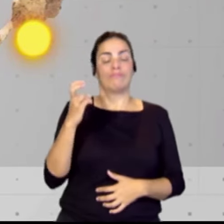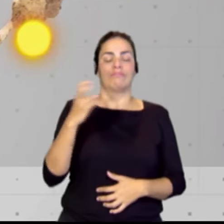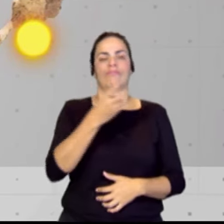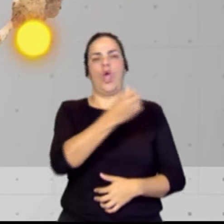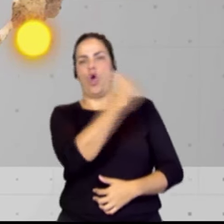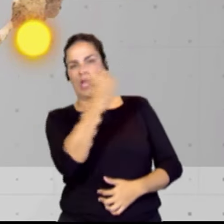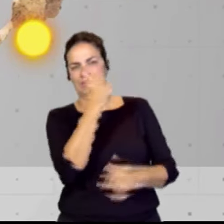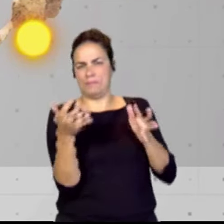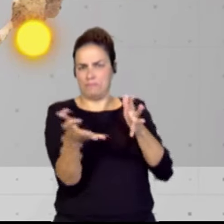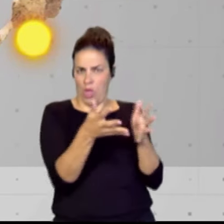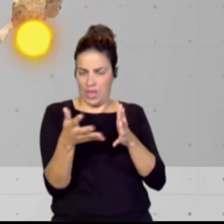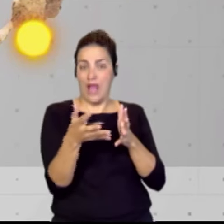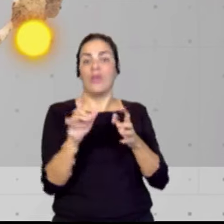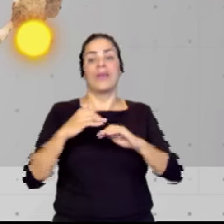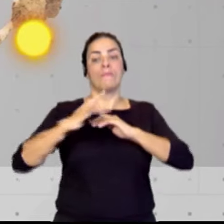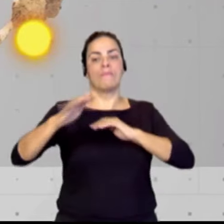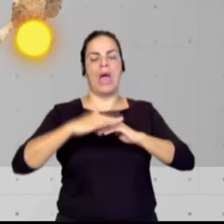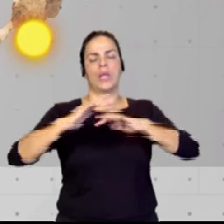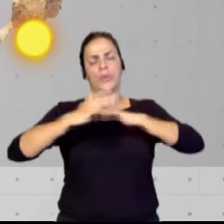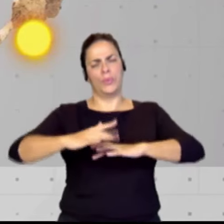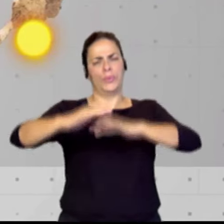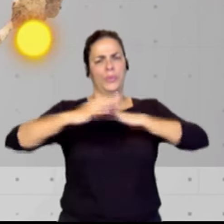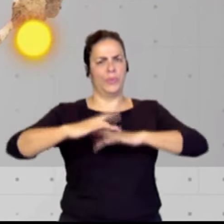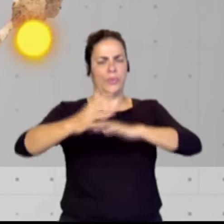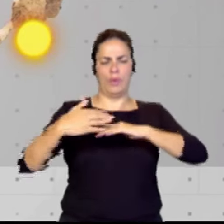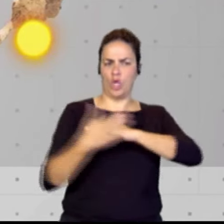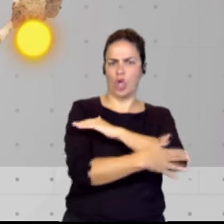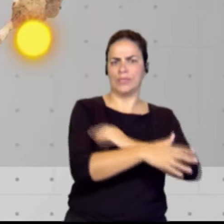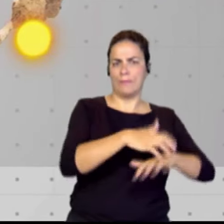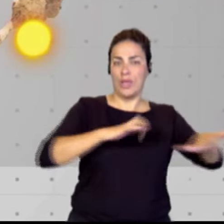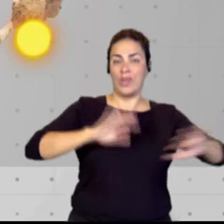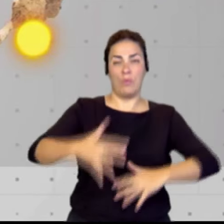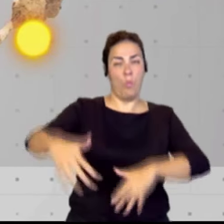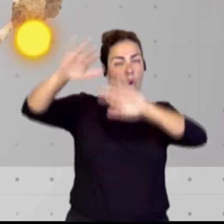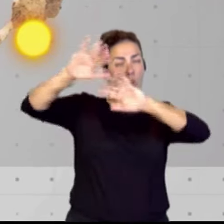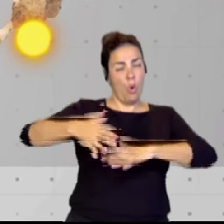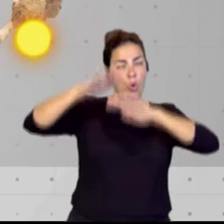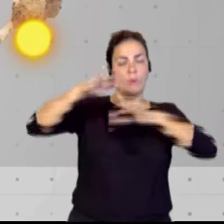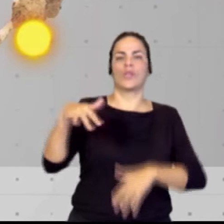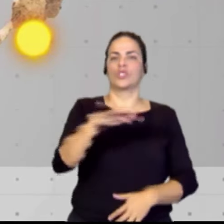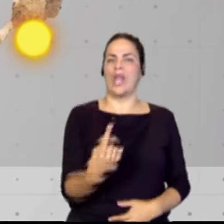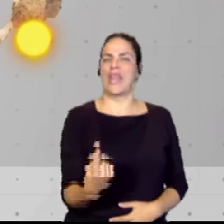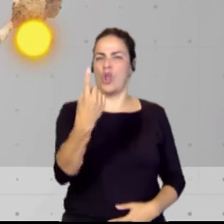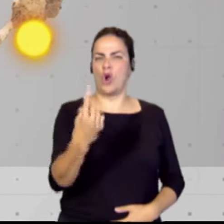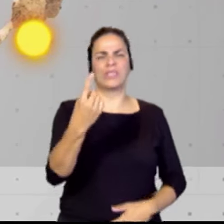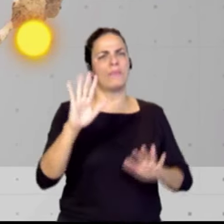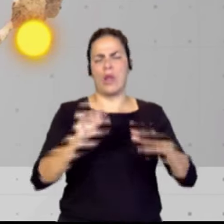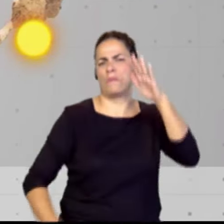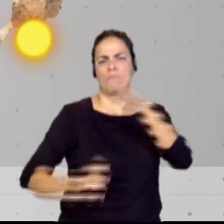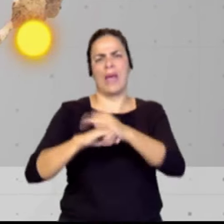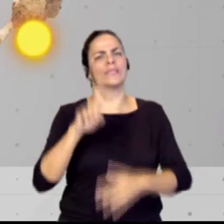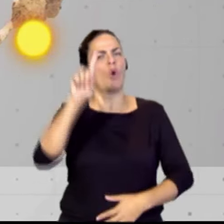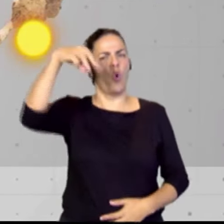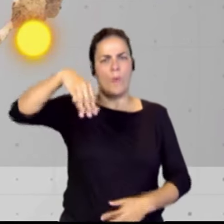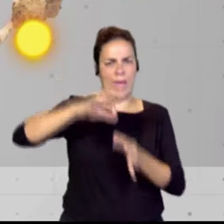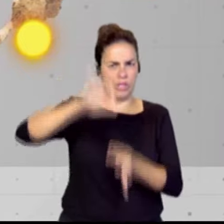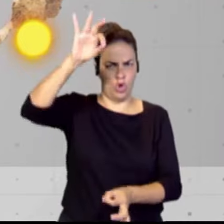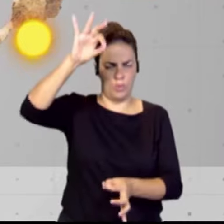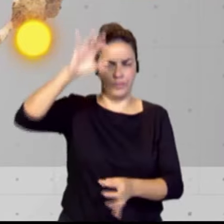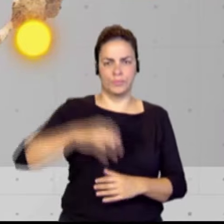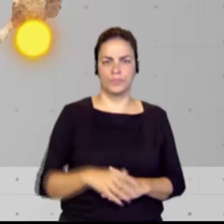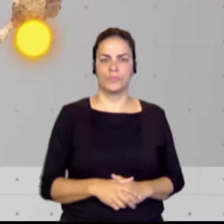el mar va a predominar la marejadilla en gran parte de las costas y las suelas más grandes por las del Norte no llegarán al metro de